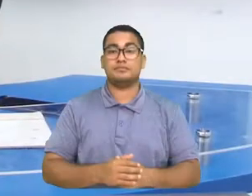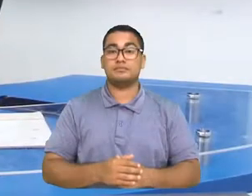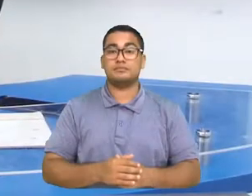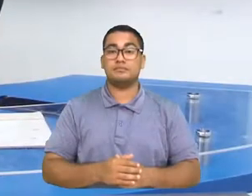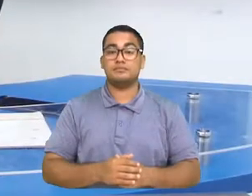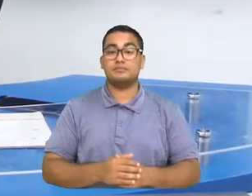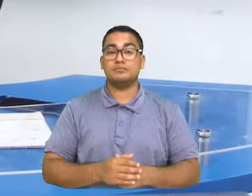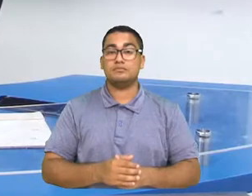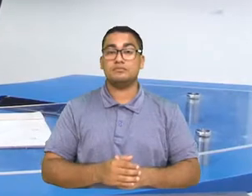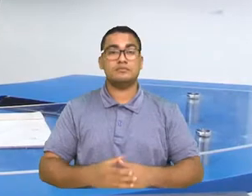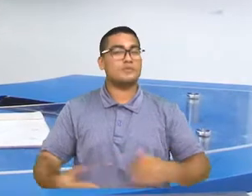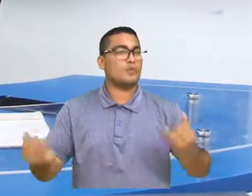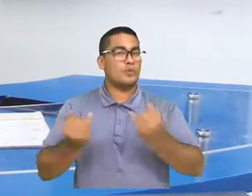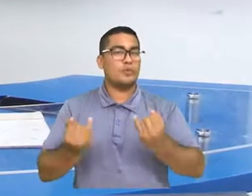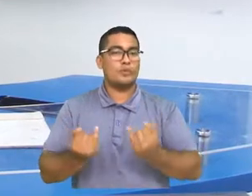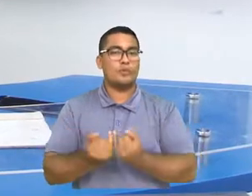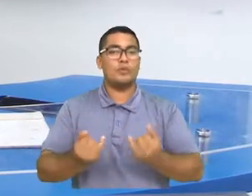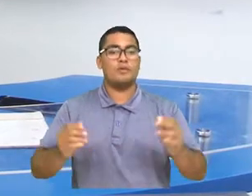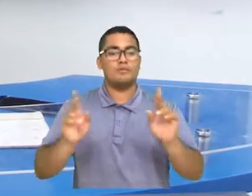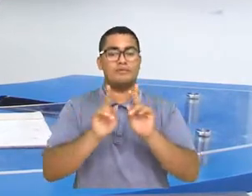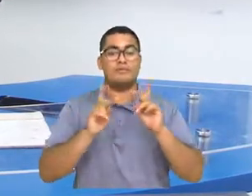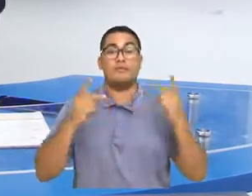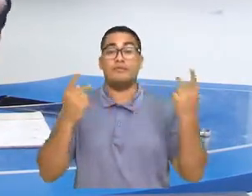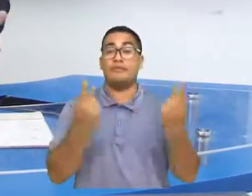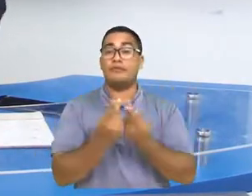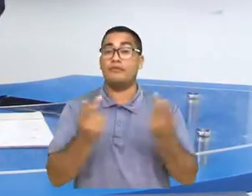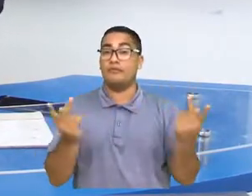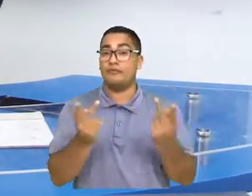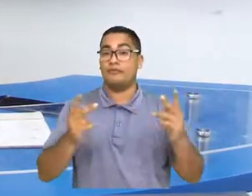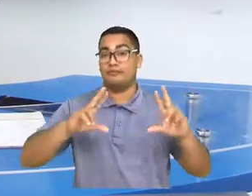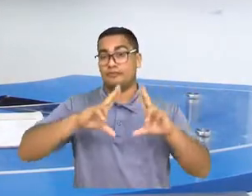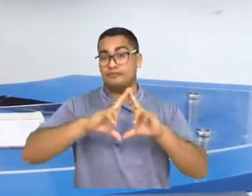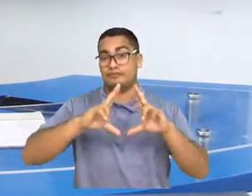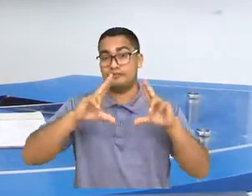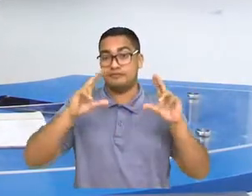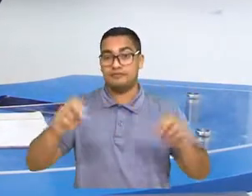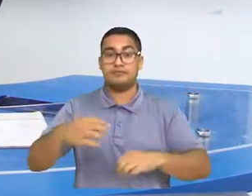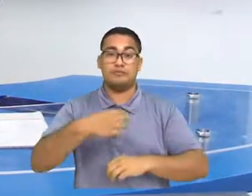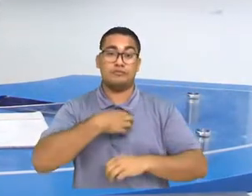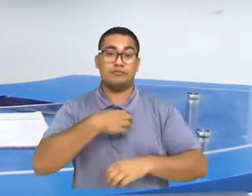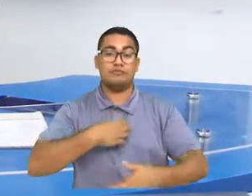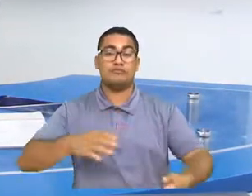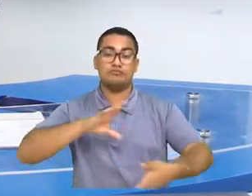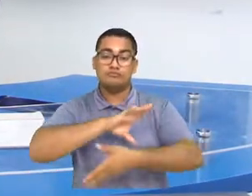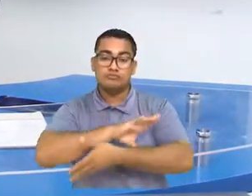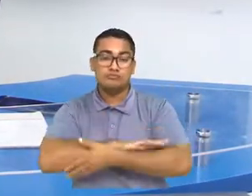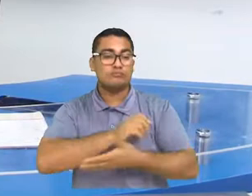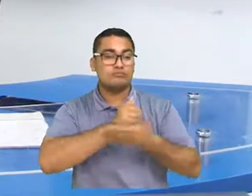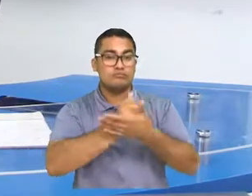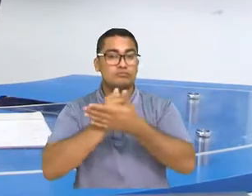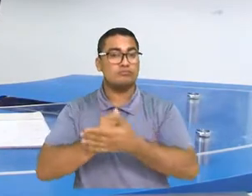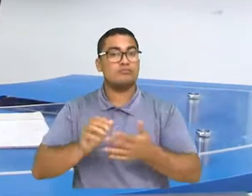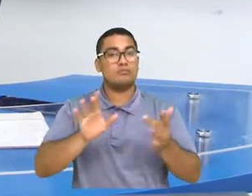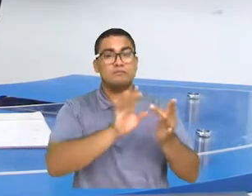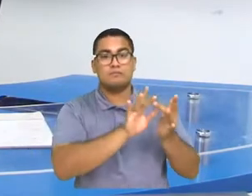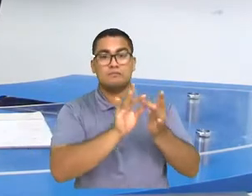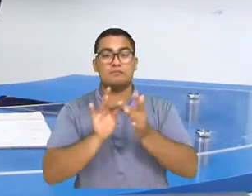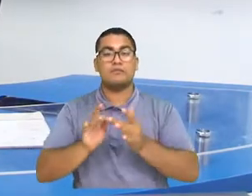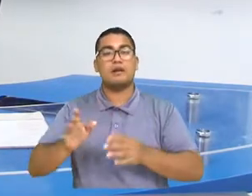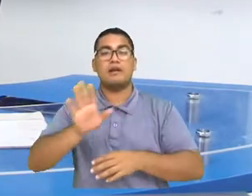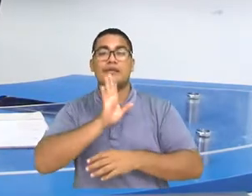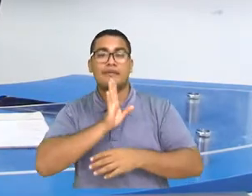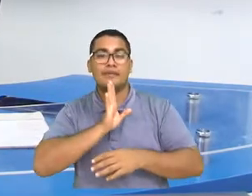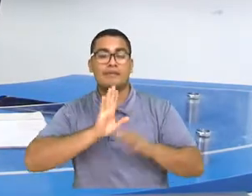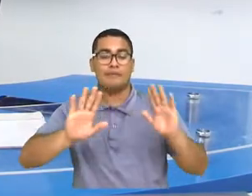En el mismo ámbito informativo, el pueblo nicaragüense se caracteriza por su solidaridad en tiempos especiales. Con estas palabras,